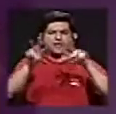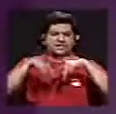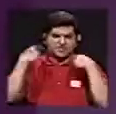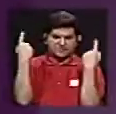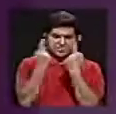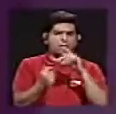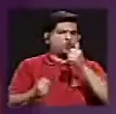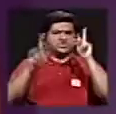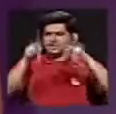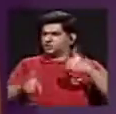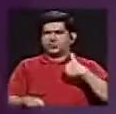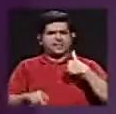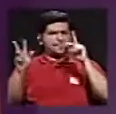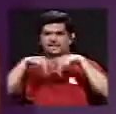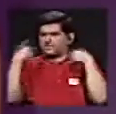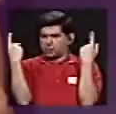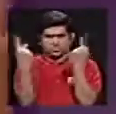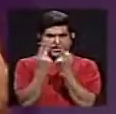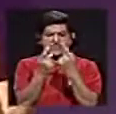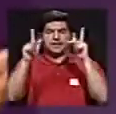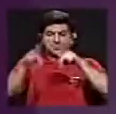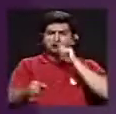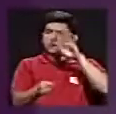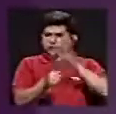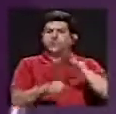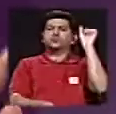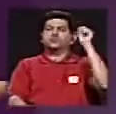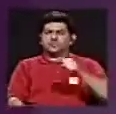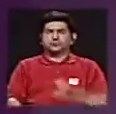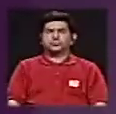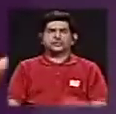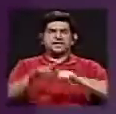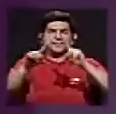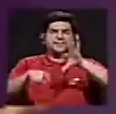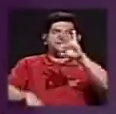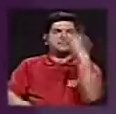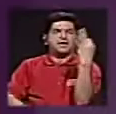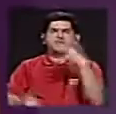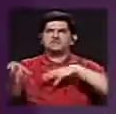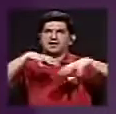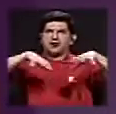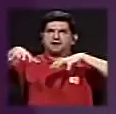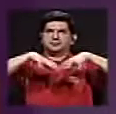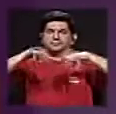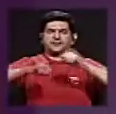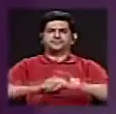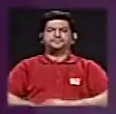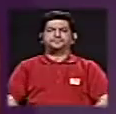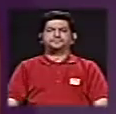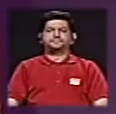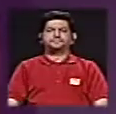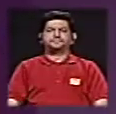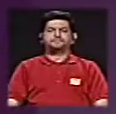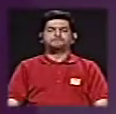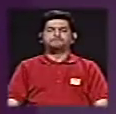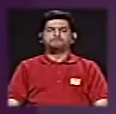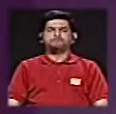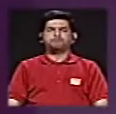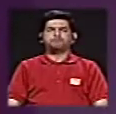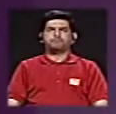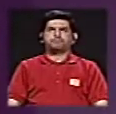otra gente que no tenía partido de verdad gente comprometida de una u otra forma y activa bueno